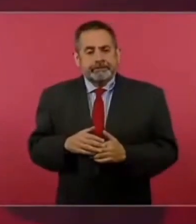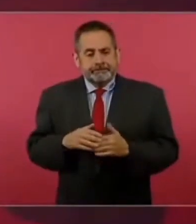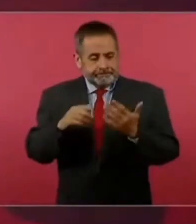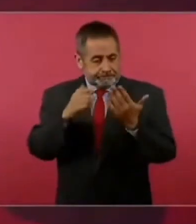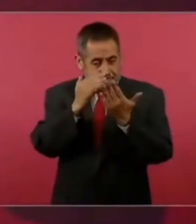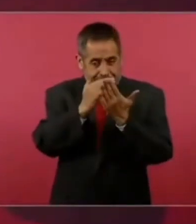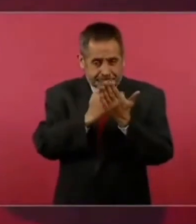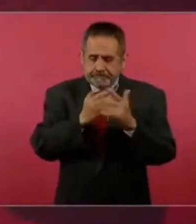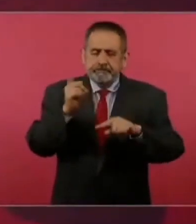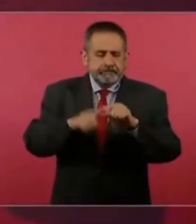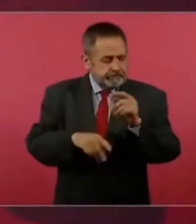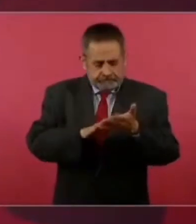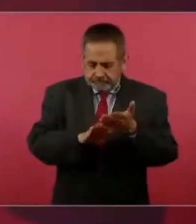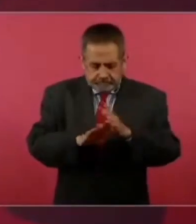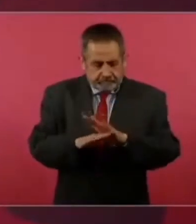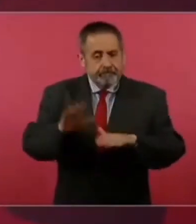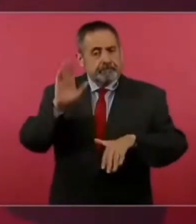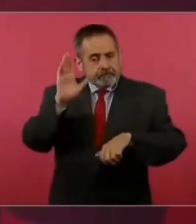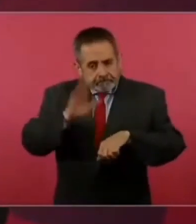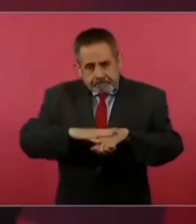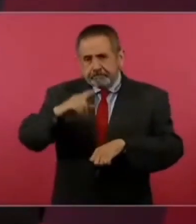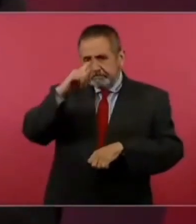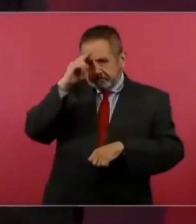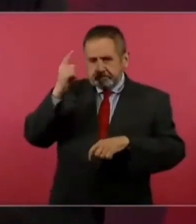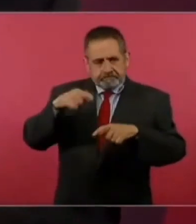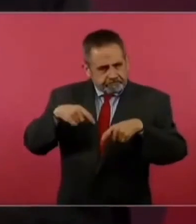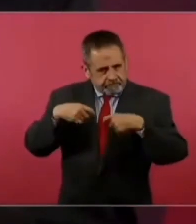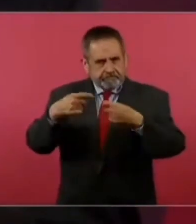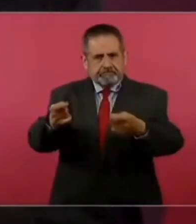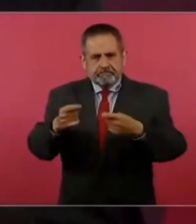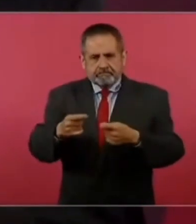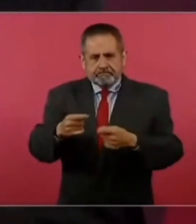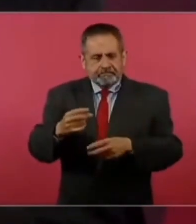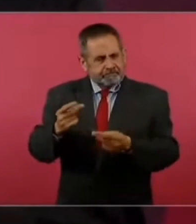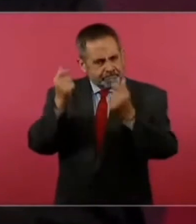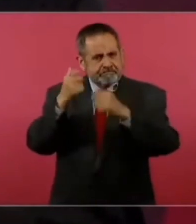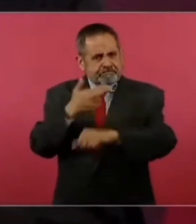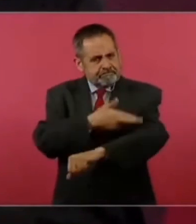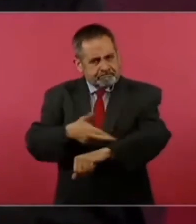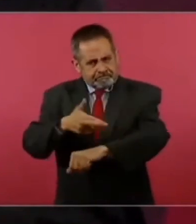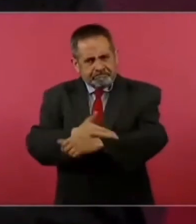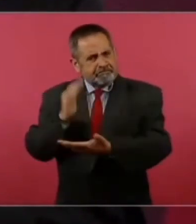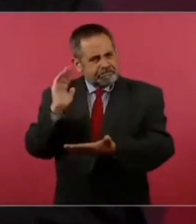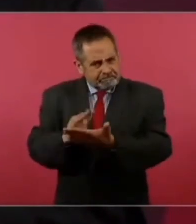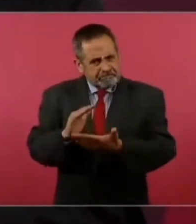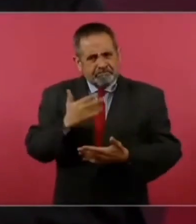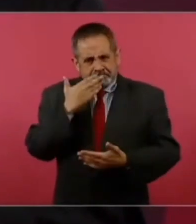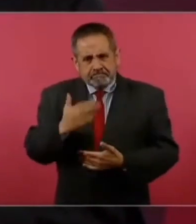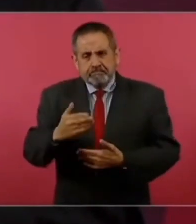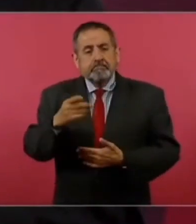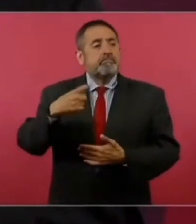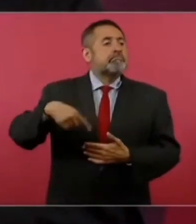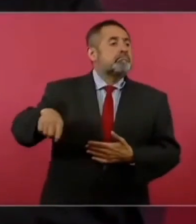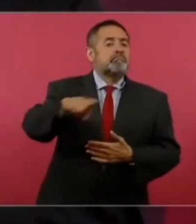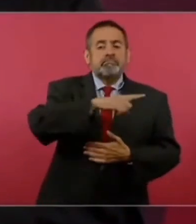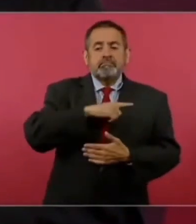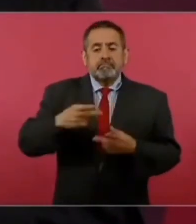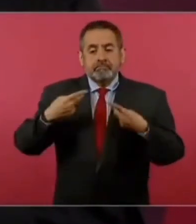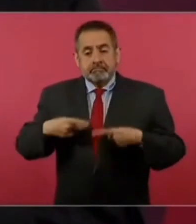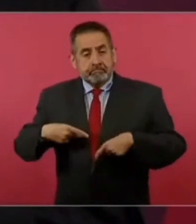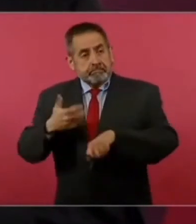quitarse facilitar simplificar todo lo relacionado con la participación política